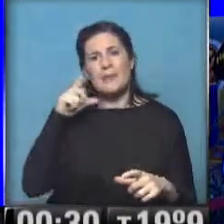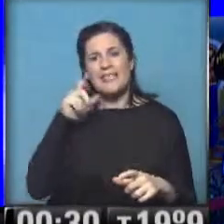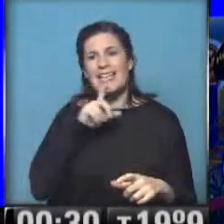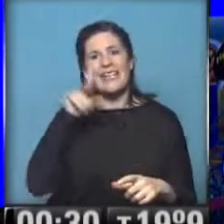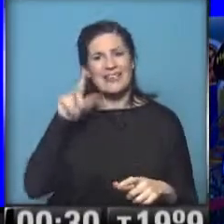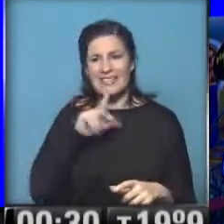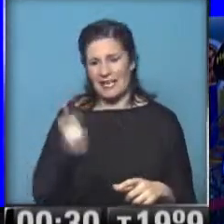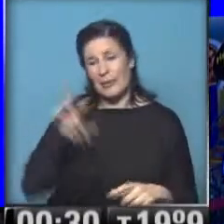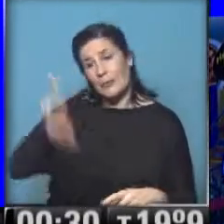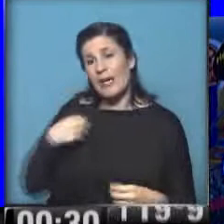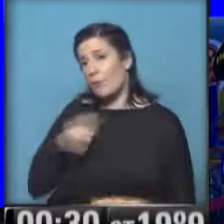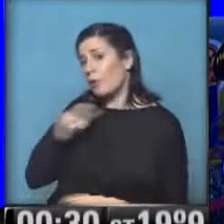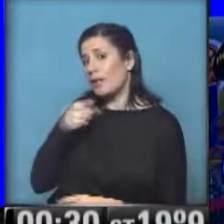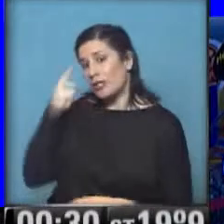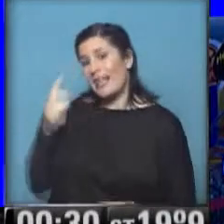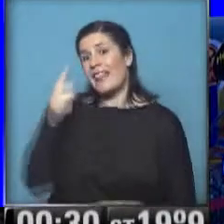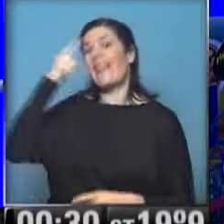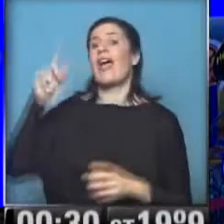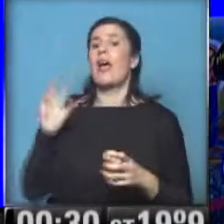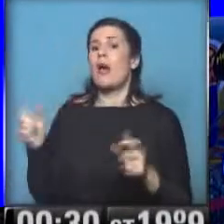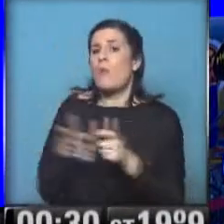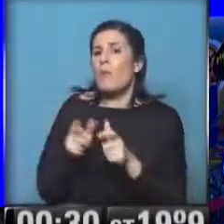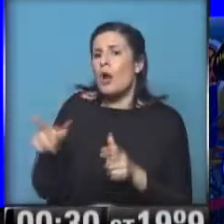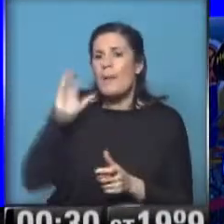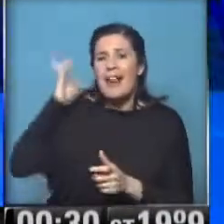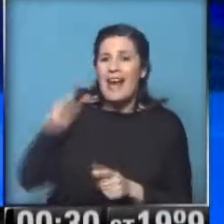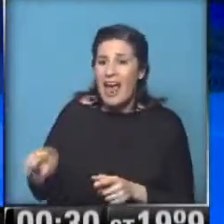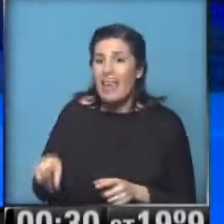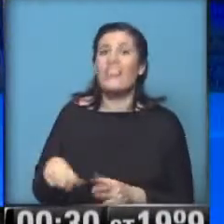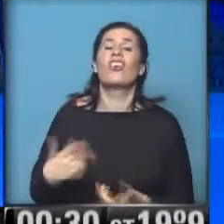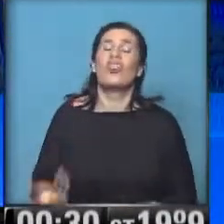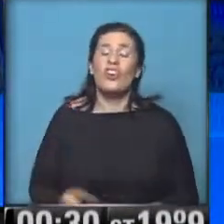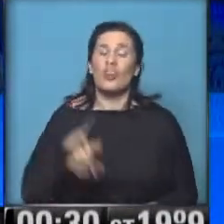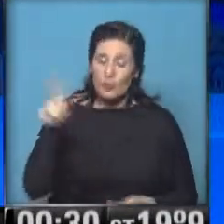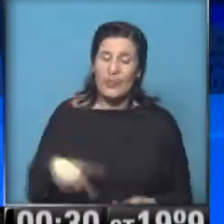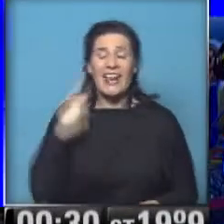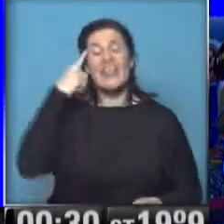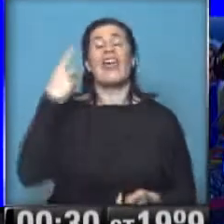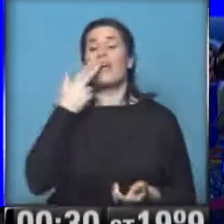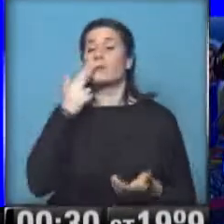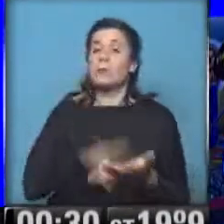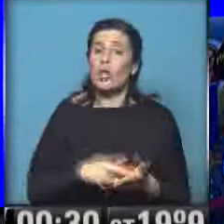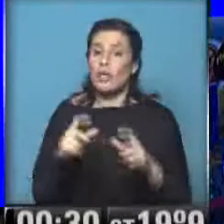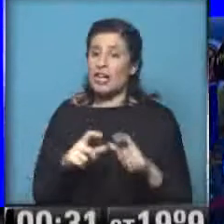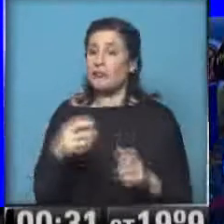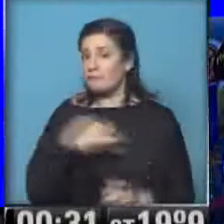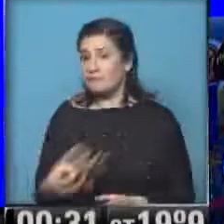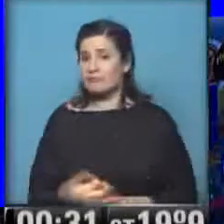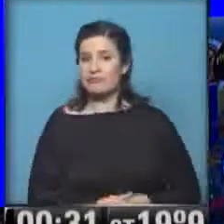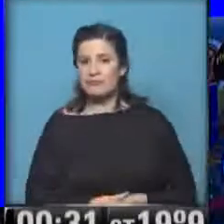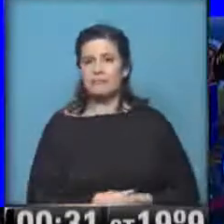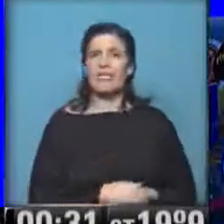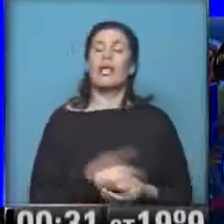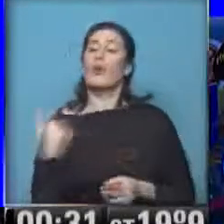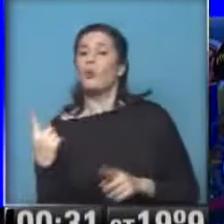un emprendimiento desde su programa que termina haciendo que las cartas... Rebeldes, soñadores y fugitivos. Pero digo que contienen tal vez